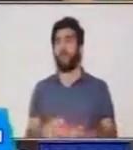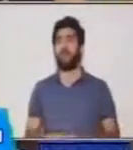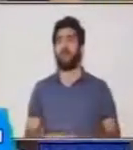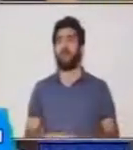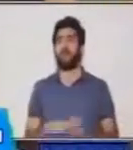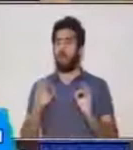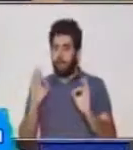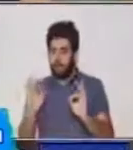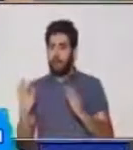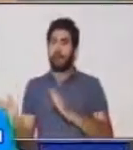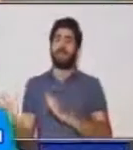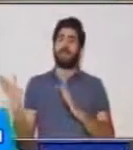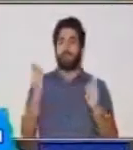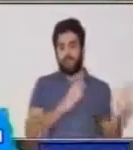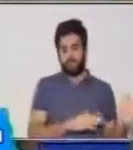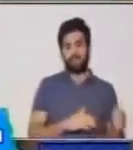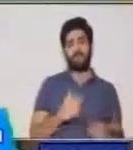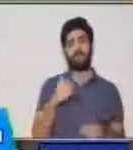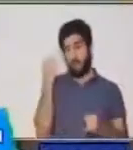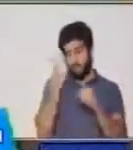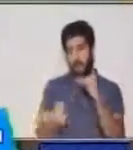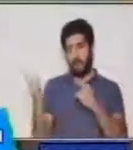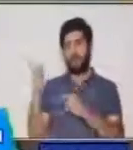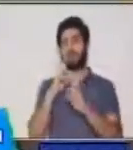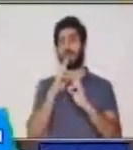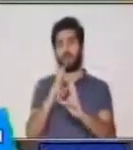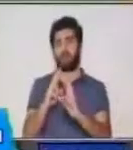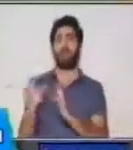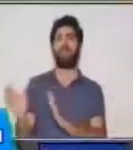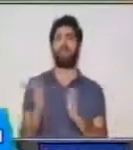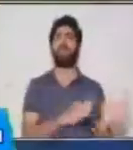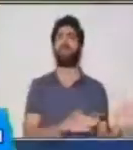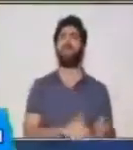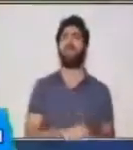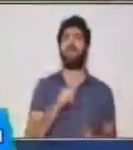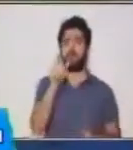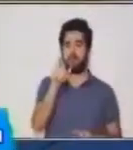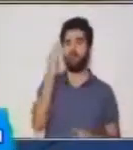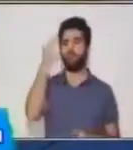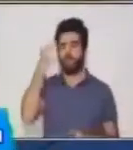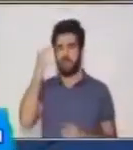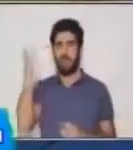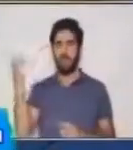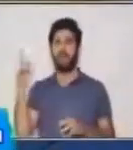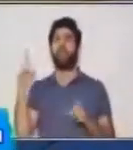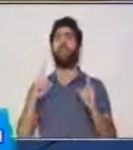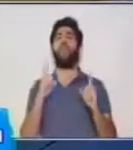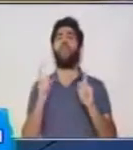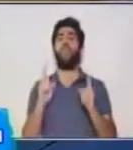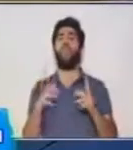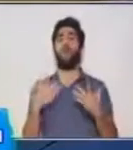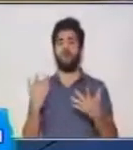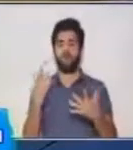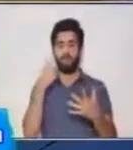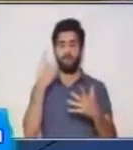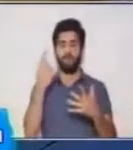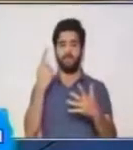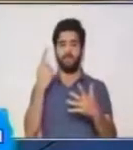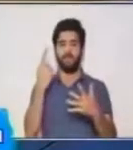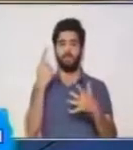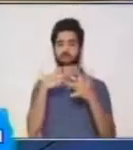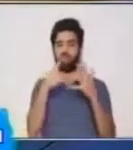dibujas, vamos a hacer un segundo juego. Como ya tú sabes cuáles son los medios de comunicación oral, los vamos a repasar en este